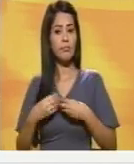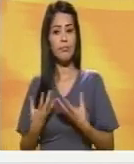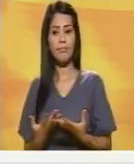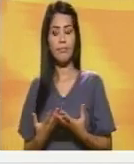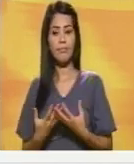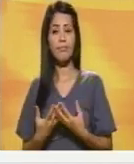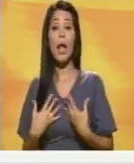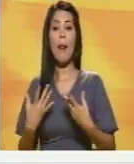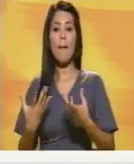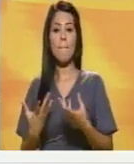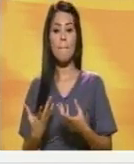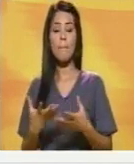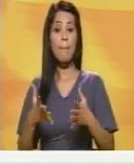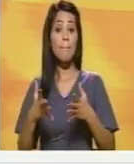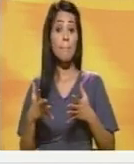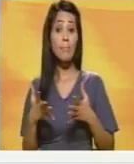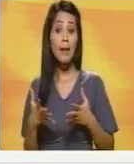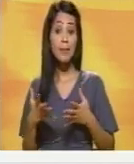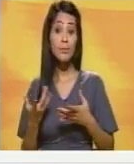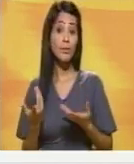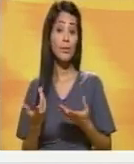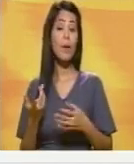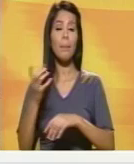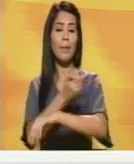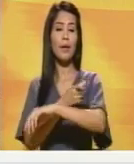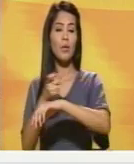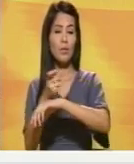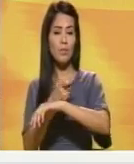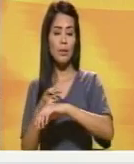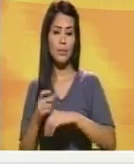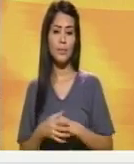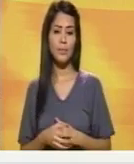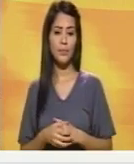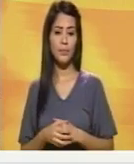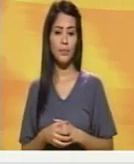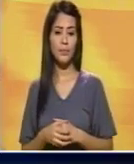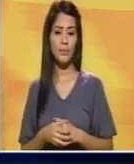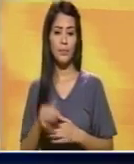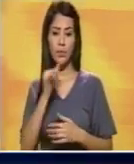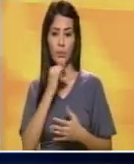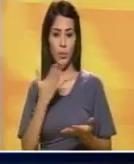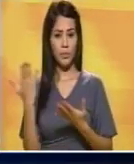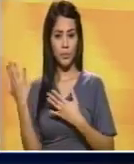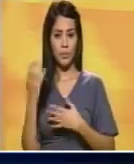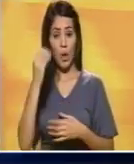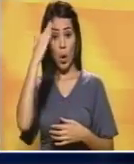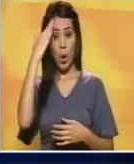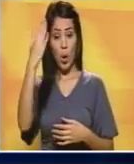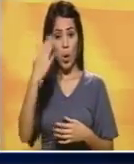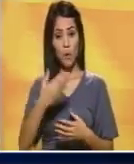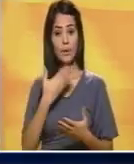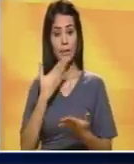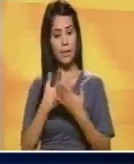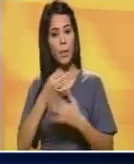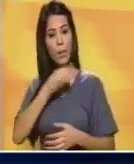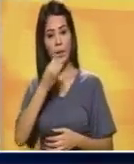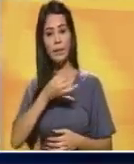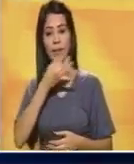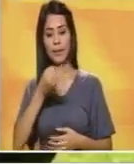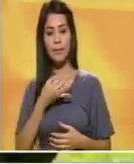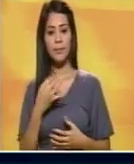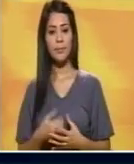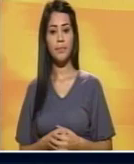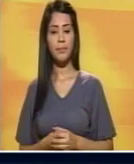un premio para el gobierno nacional. Santiago Gutiérrez nos trae los detalles. Hola, Santiago. Hola, muchísimas gracias, amigo. Buenas tardes. Richard